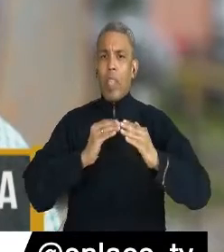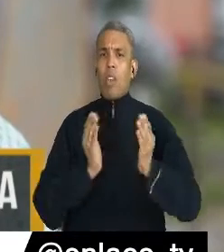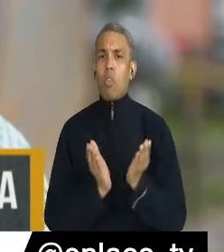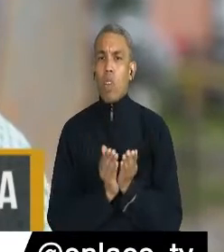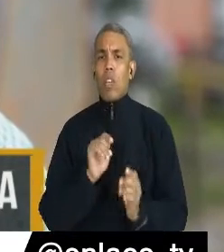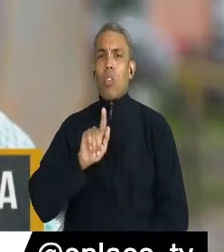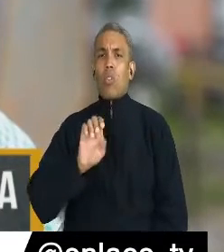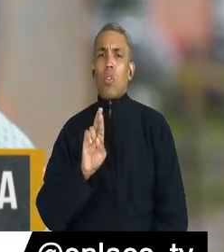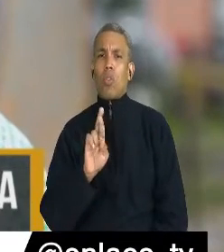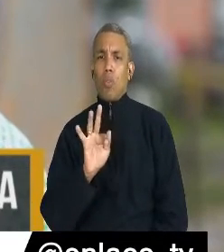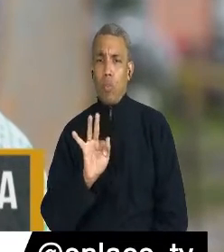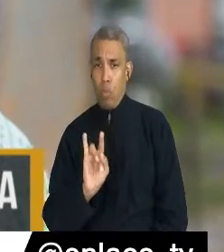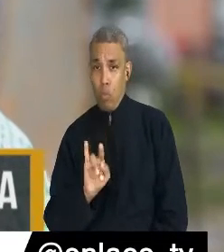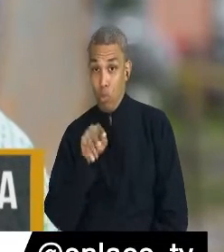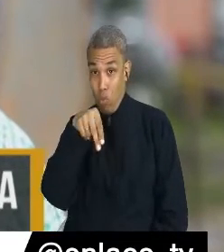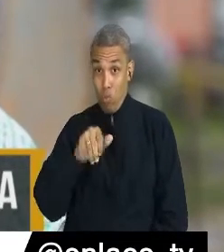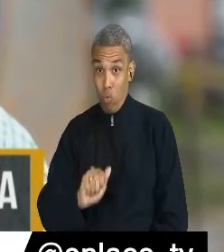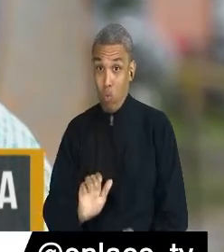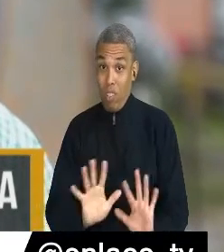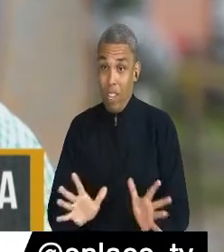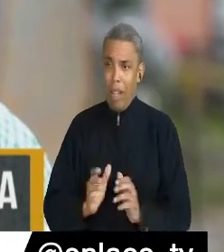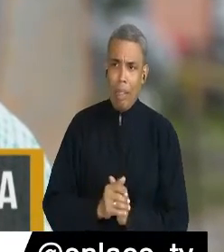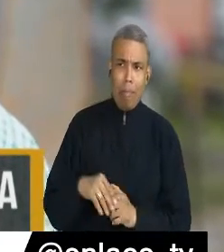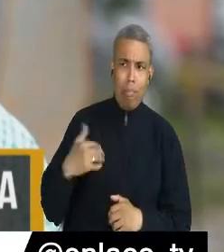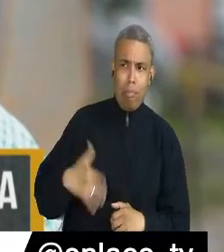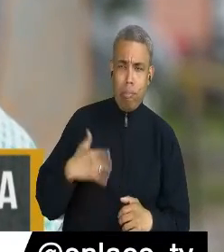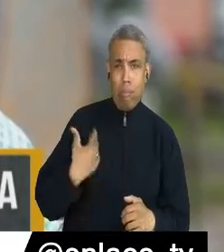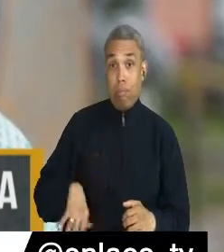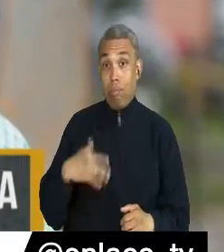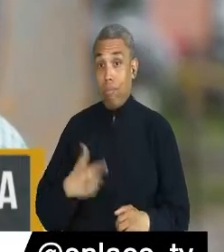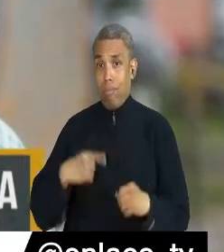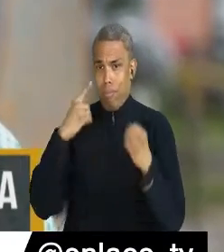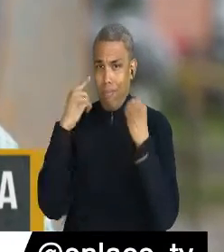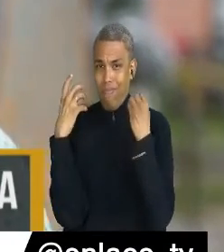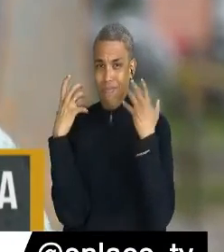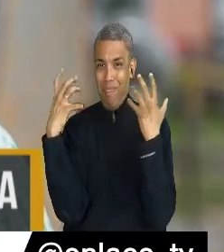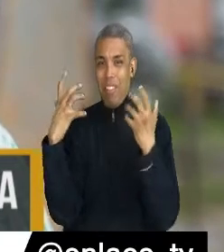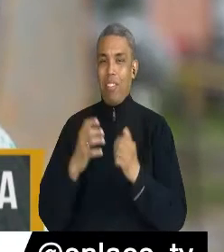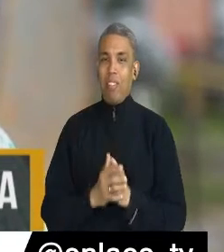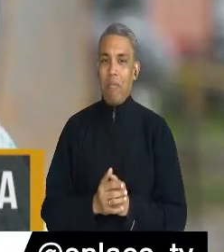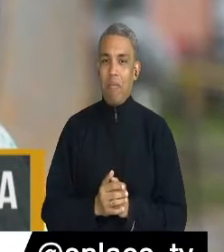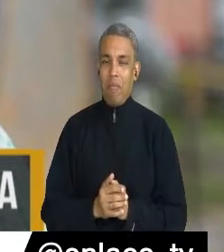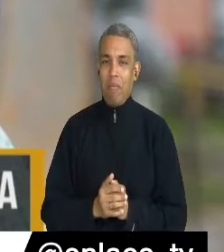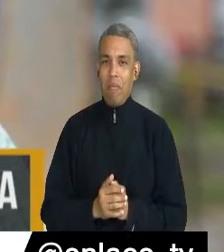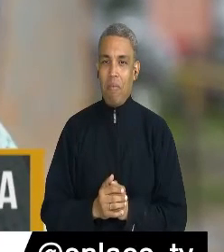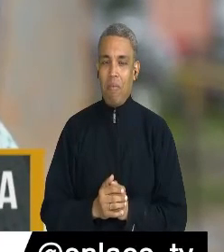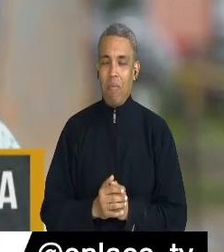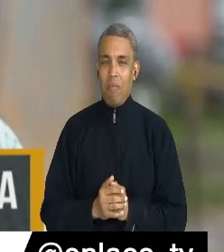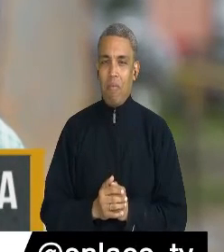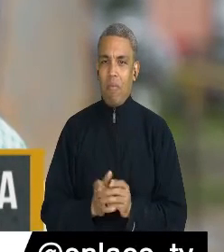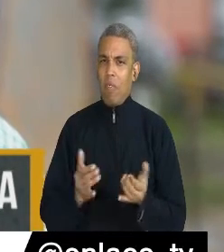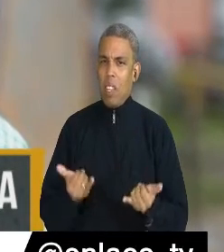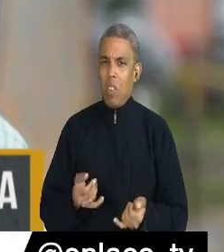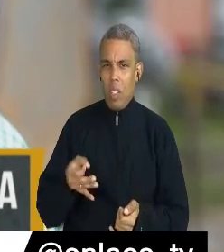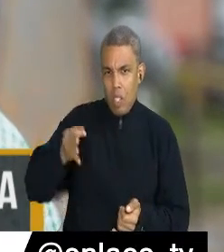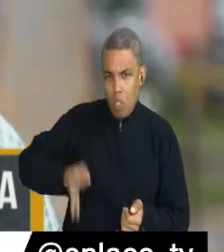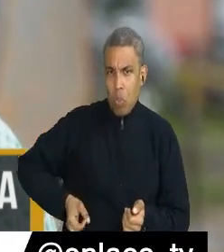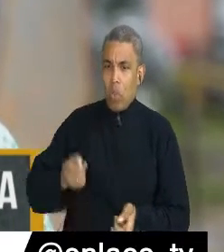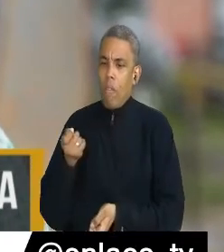esto es una importante noticia ya que es un proyecto de gran magnitud donde con el ya ahora está a un costo de 7 mil